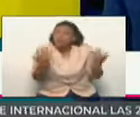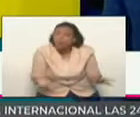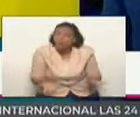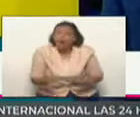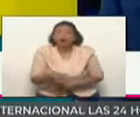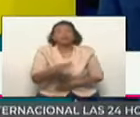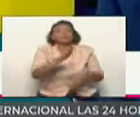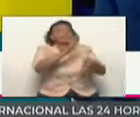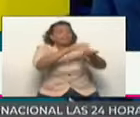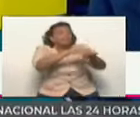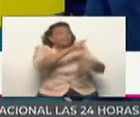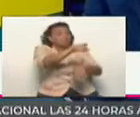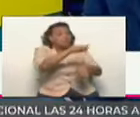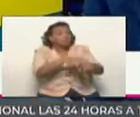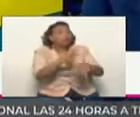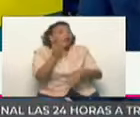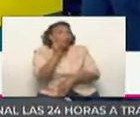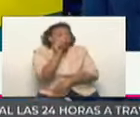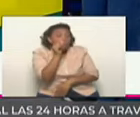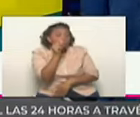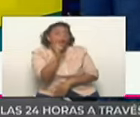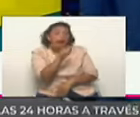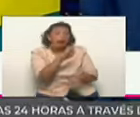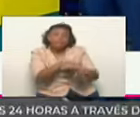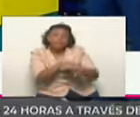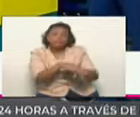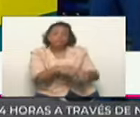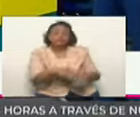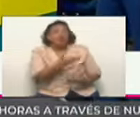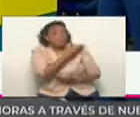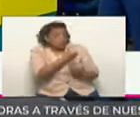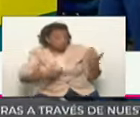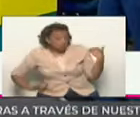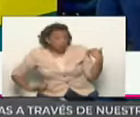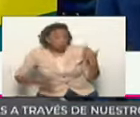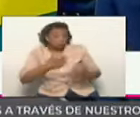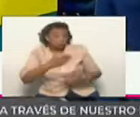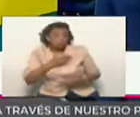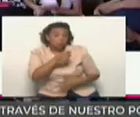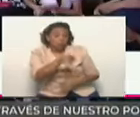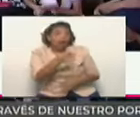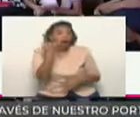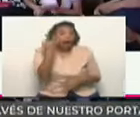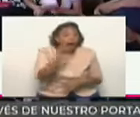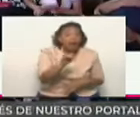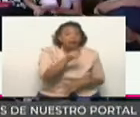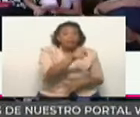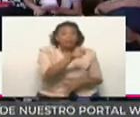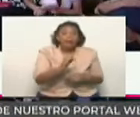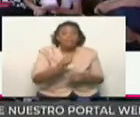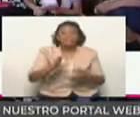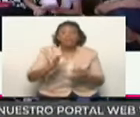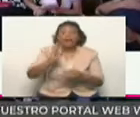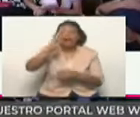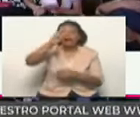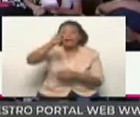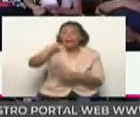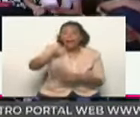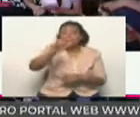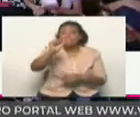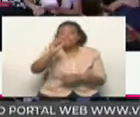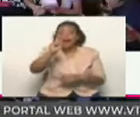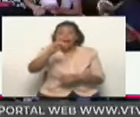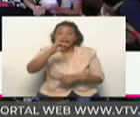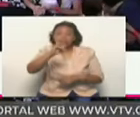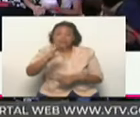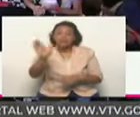presidente. Daniela. Fíjese, de los productos... nuestros muy venezolanos. Yo veo por allá, ¿qué tienes por acá allá? Acá puede ver, mire, tenemos maní,